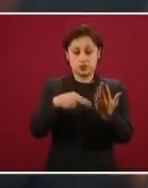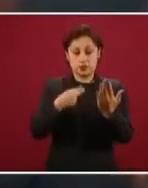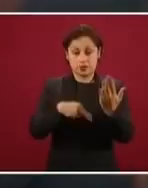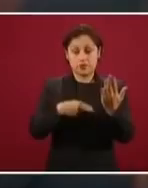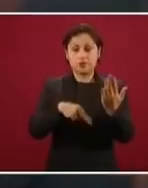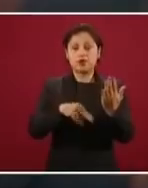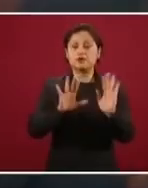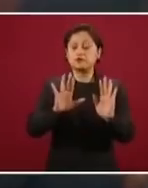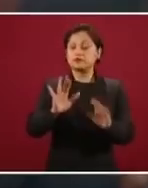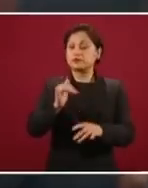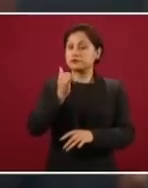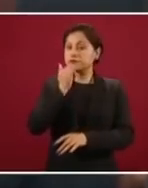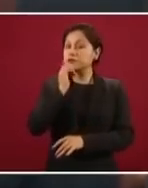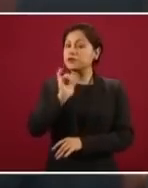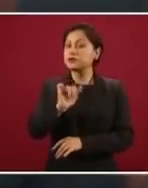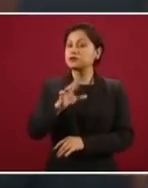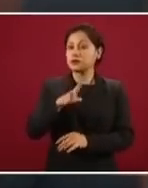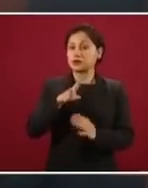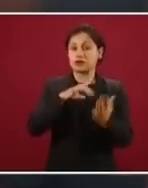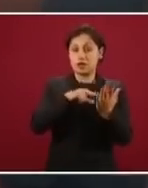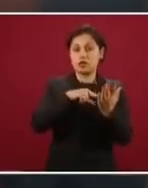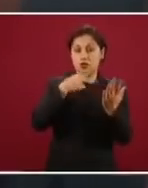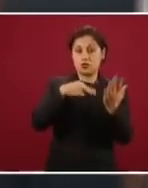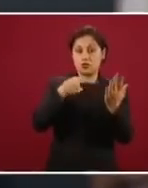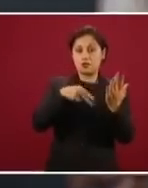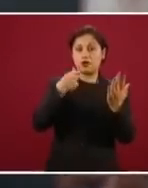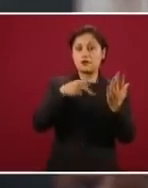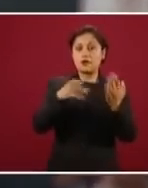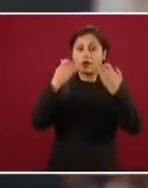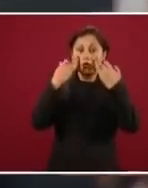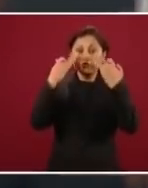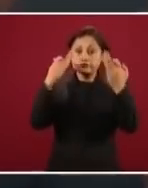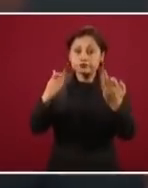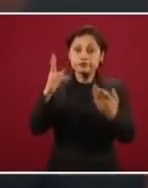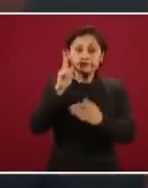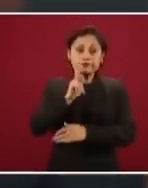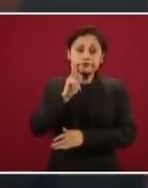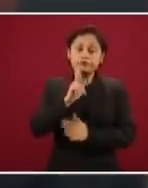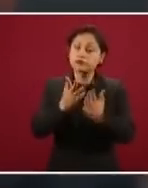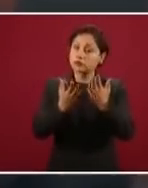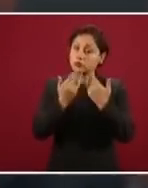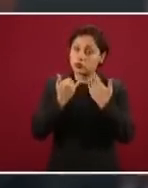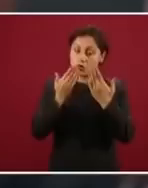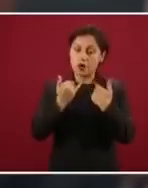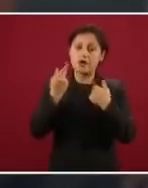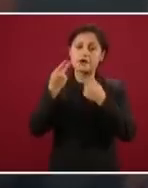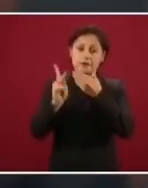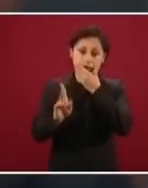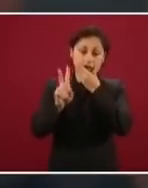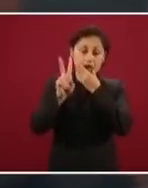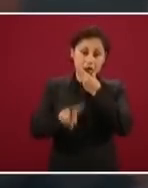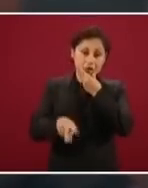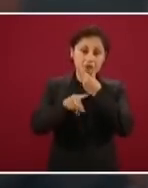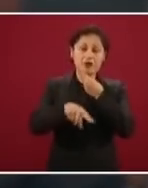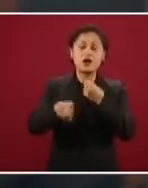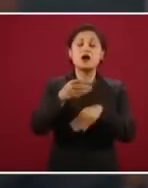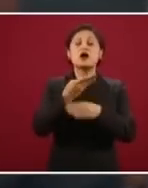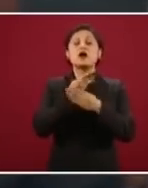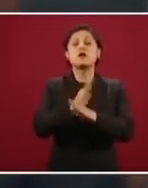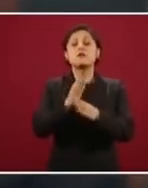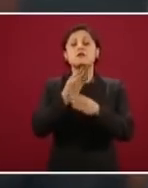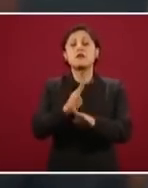pero no tengo las pruebas porque han seguido saqueando esas cuentas